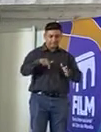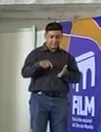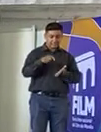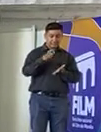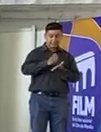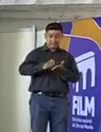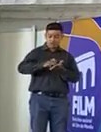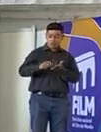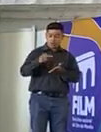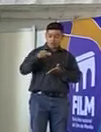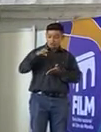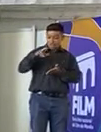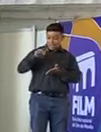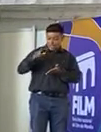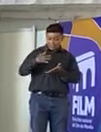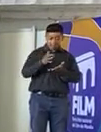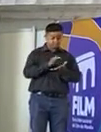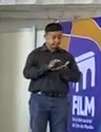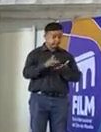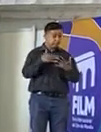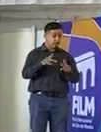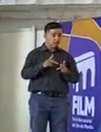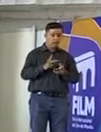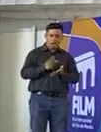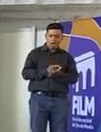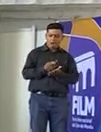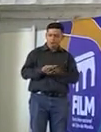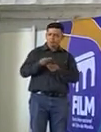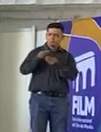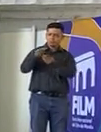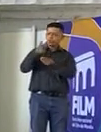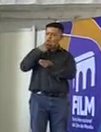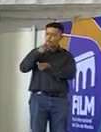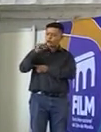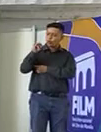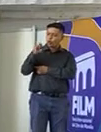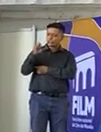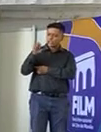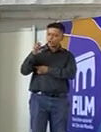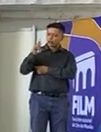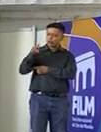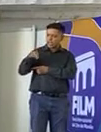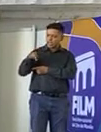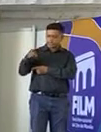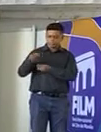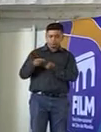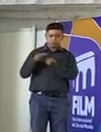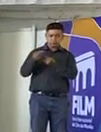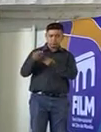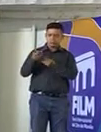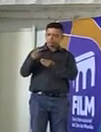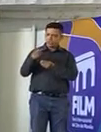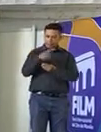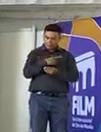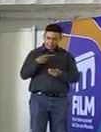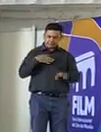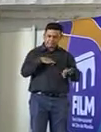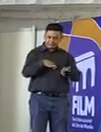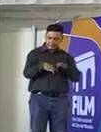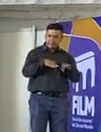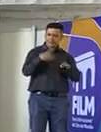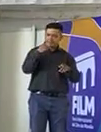México del premio José Rubén Romero. Estamos trabajando para editar a los poetas,